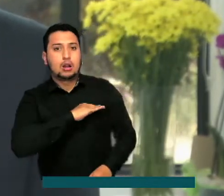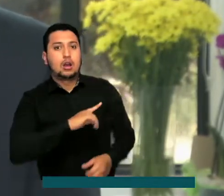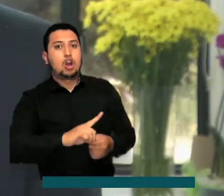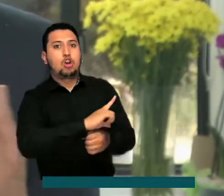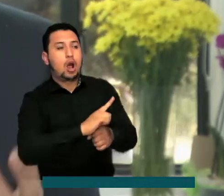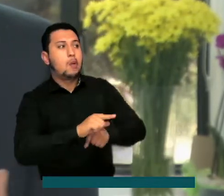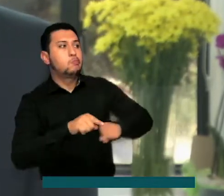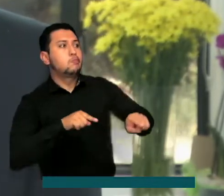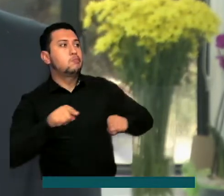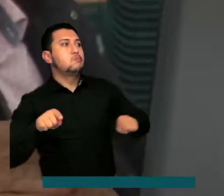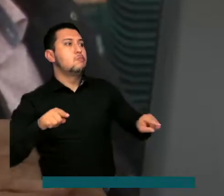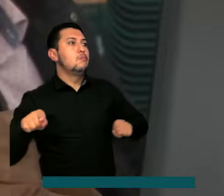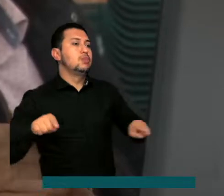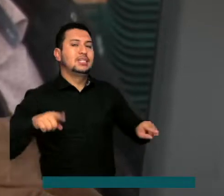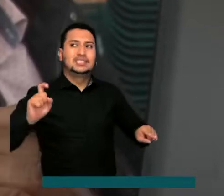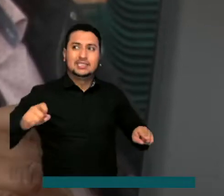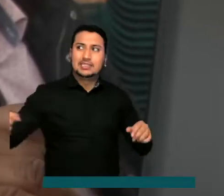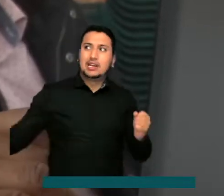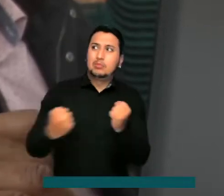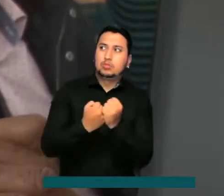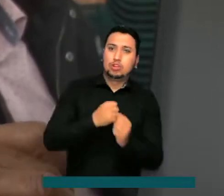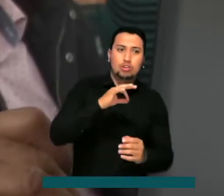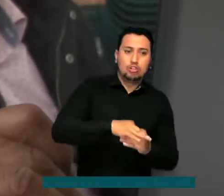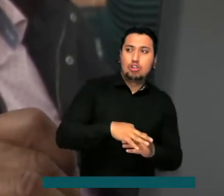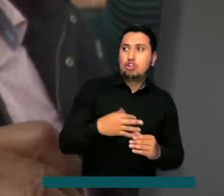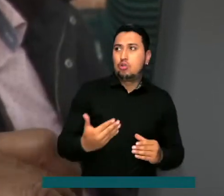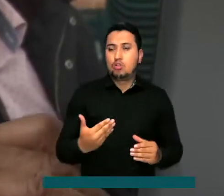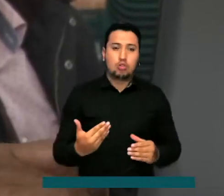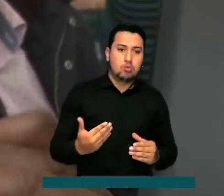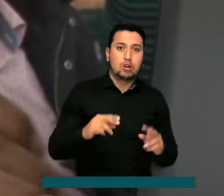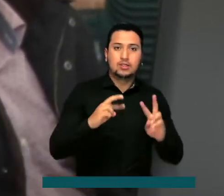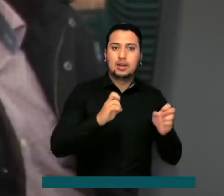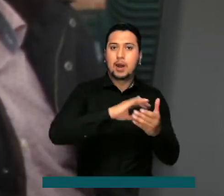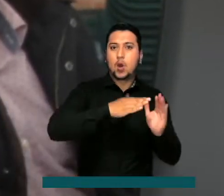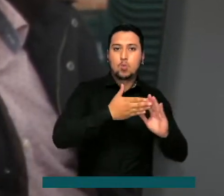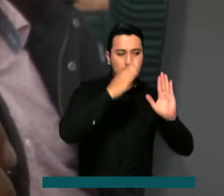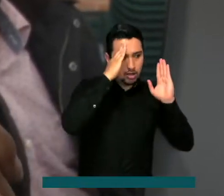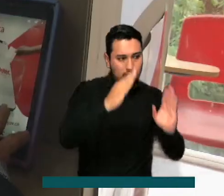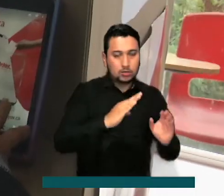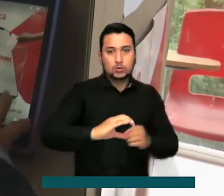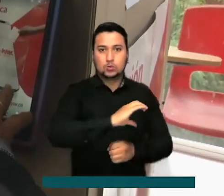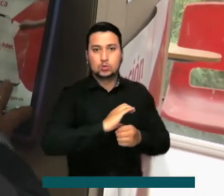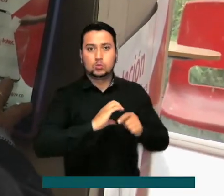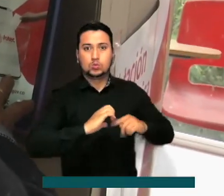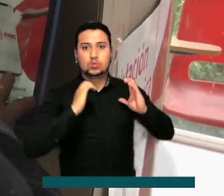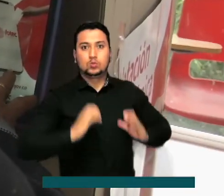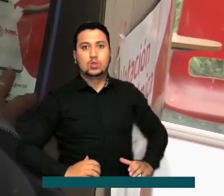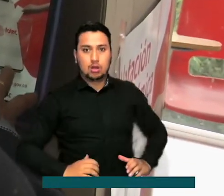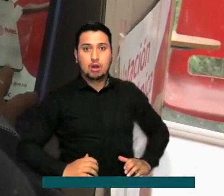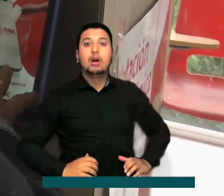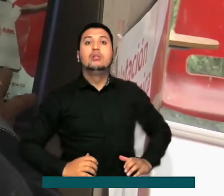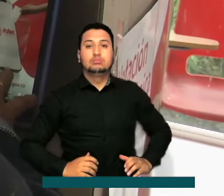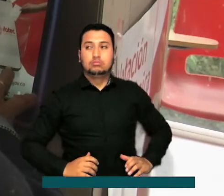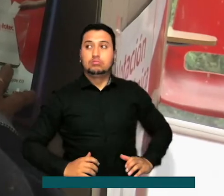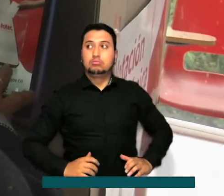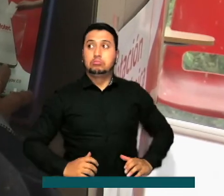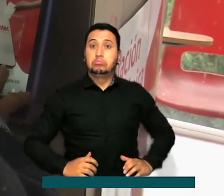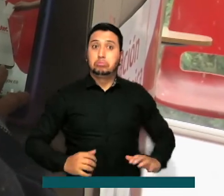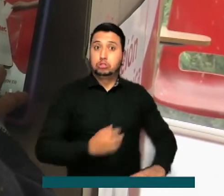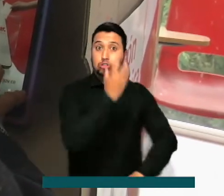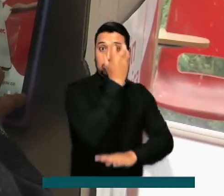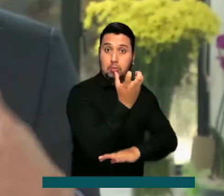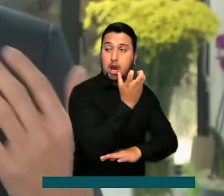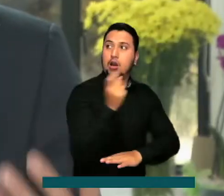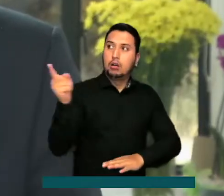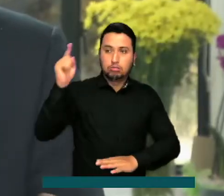que necesiten apoyo con elecciones en el terreno comunal o en el terreno ciudadano cuenten con nosotros con sop o vinieron nos pidieron